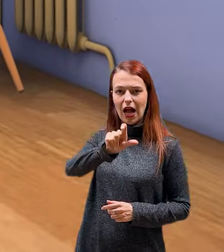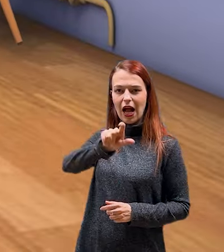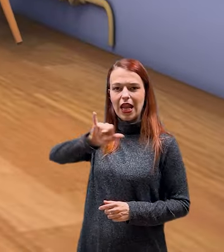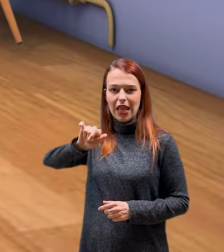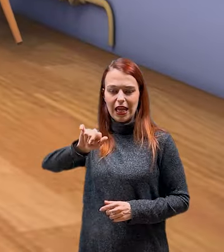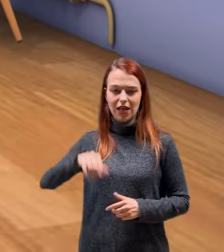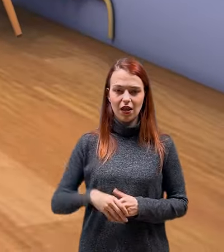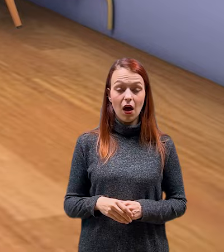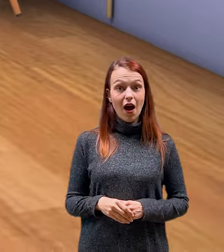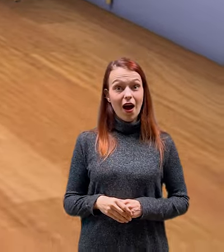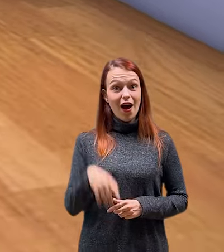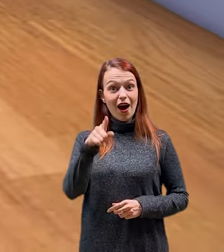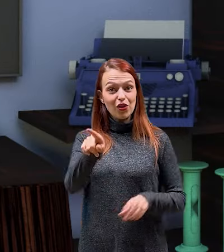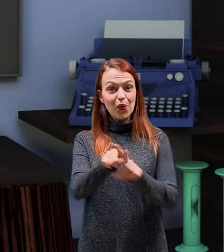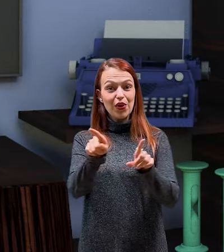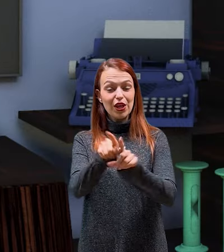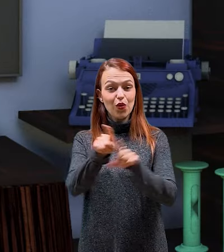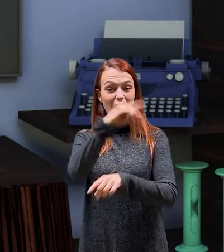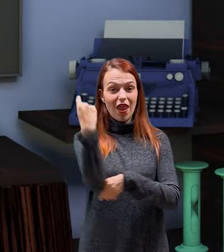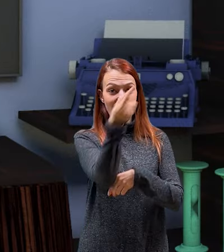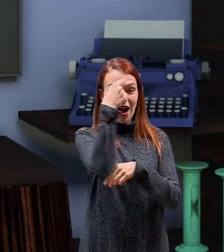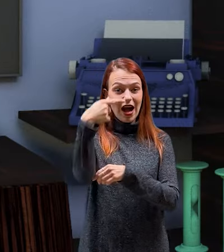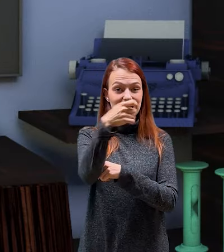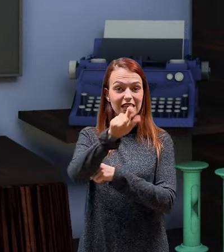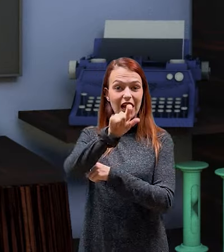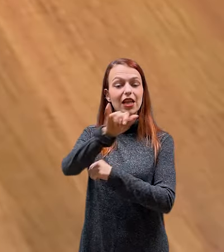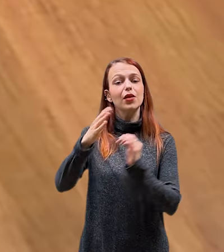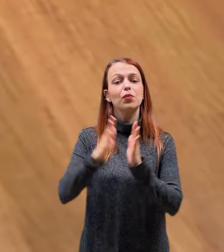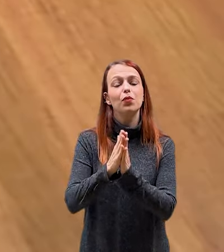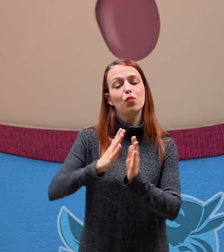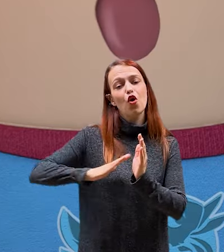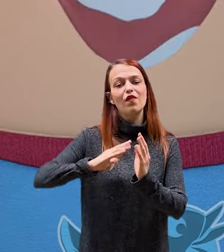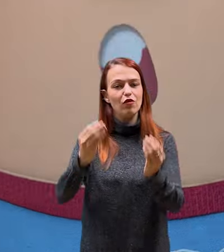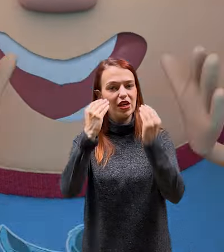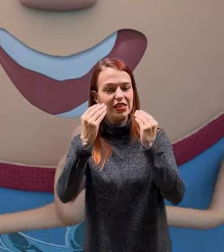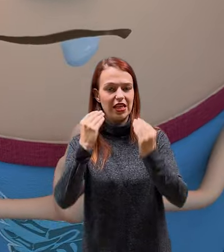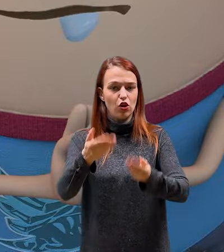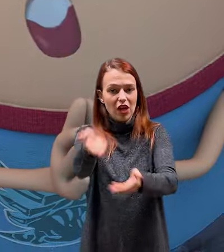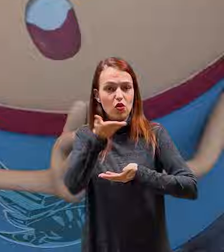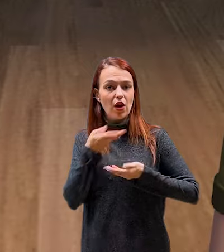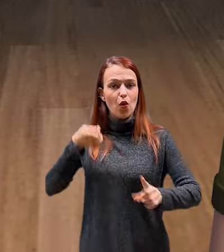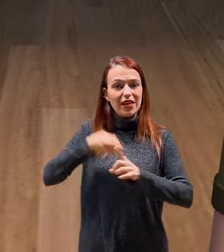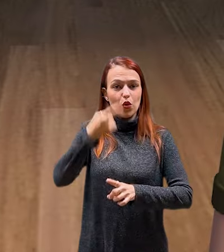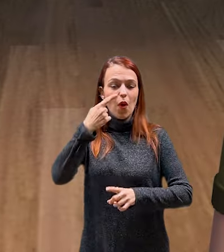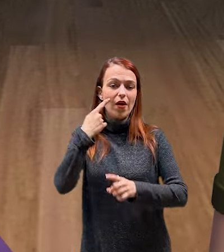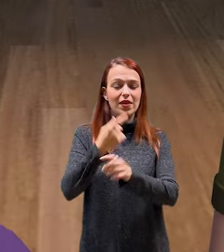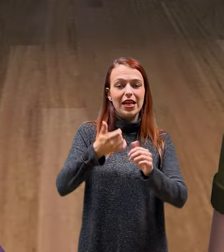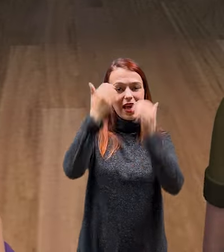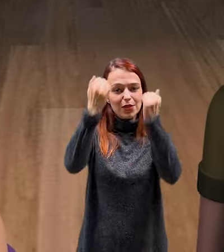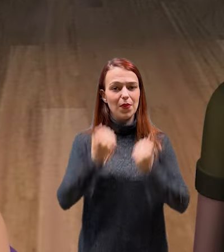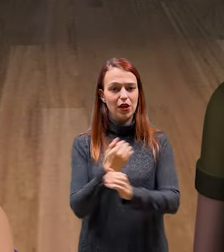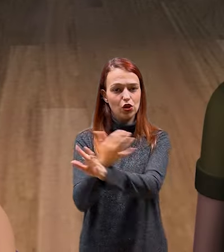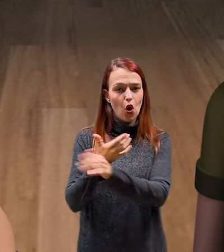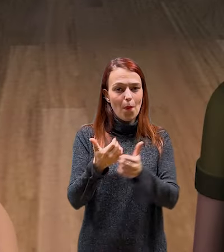¡Oh, eres el maestro Gali! ¡Oh, maestro, instrúyenos! ¡Danos conocimiento! ¡Ayúdanos a ser gamers! Sí, bueno,